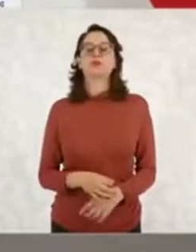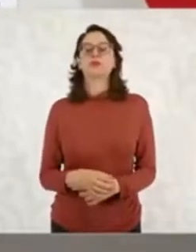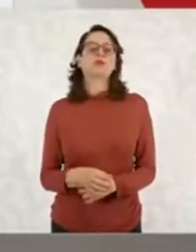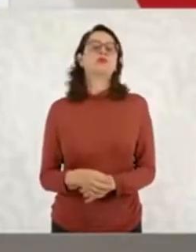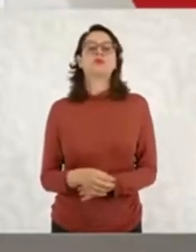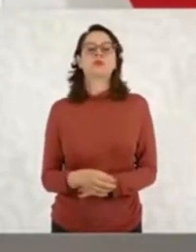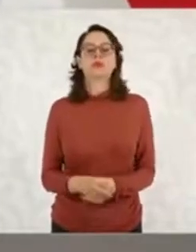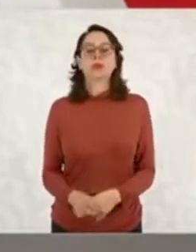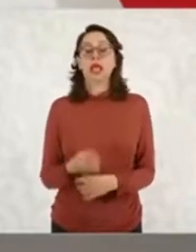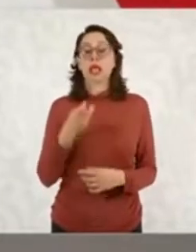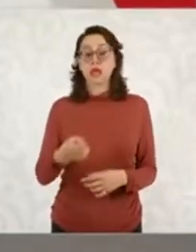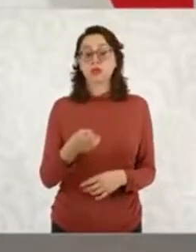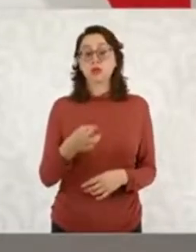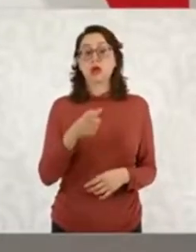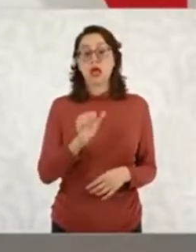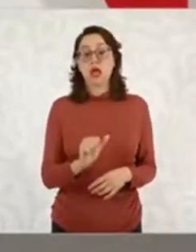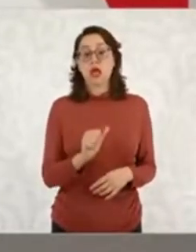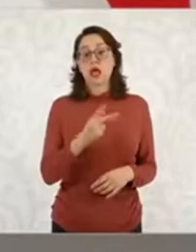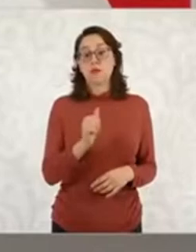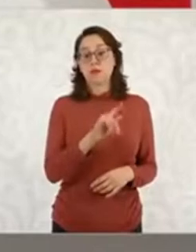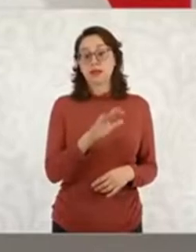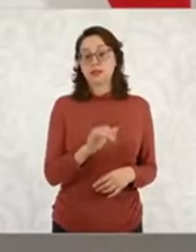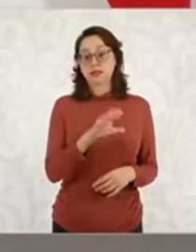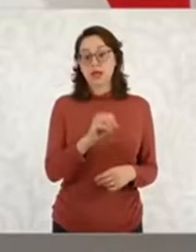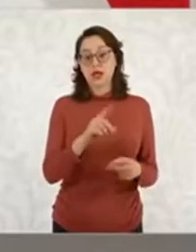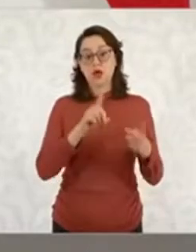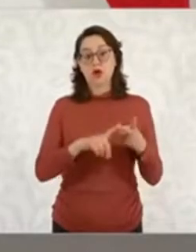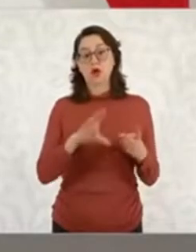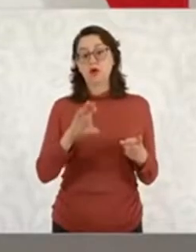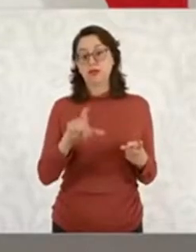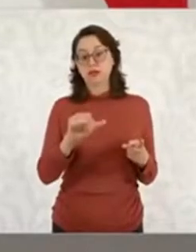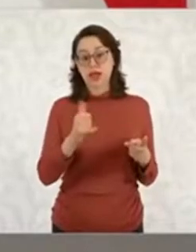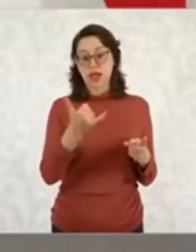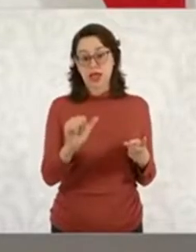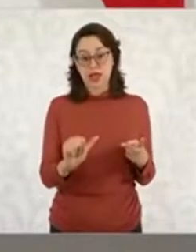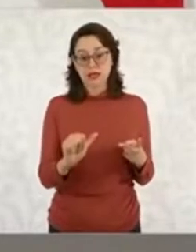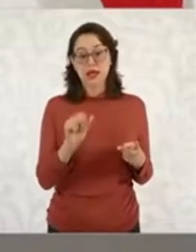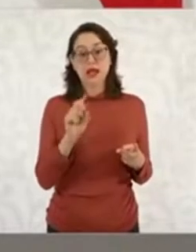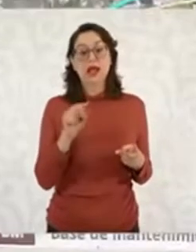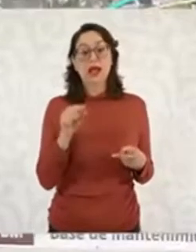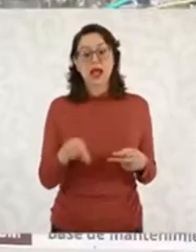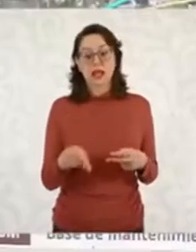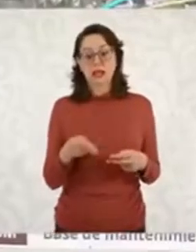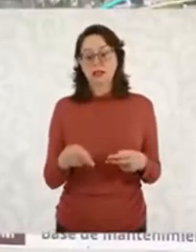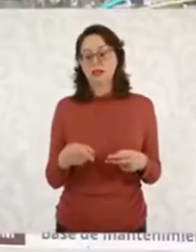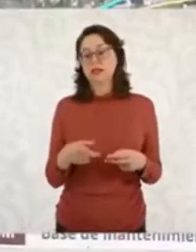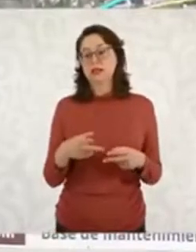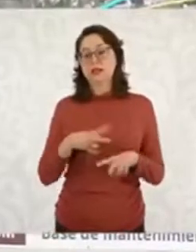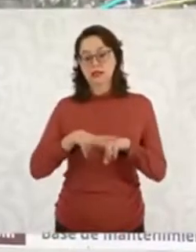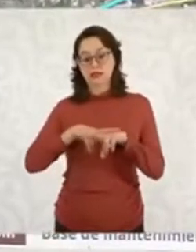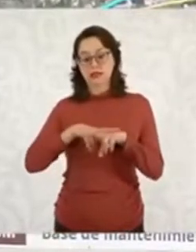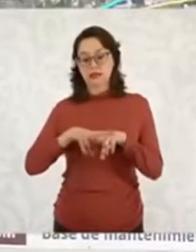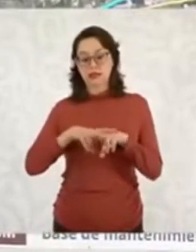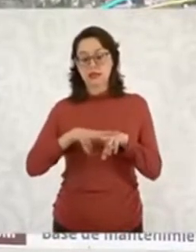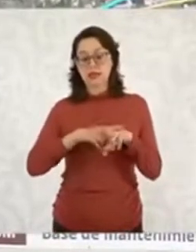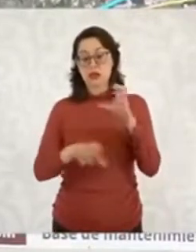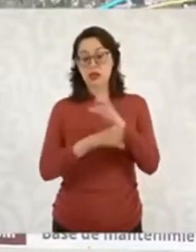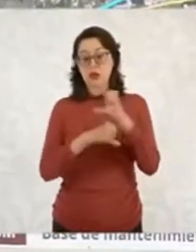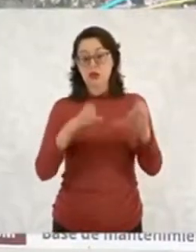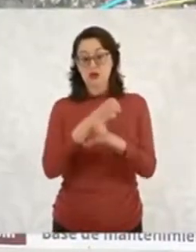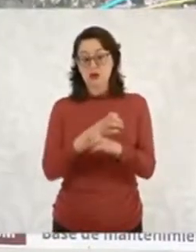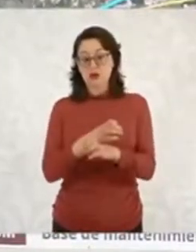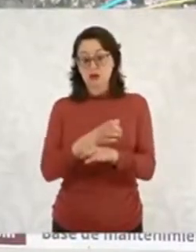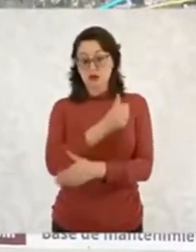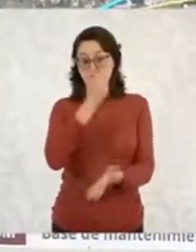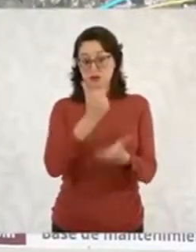por Apaseo, Celaya. En Celaya el tren de carga ya no va a cruzar la ciudad, el tren de carga va a usar el libramiento exclusivamente